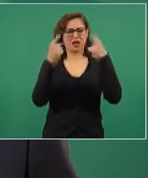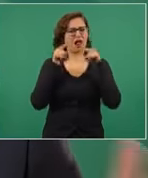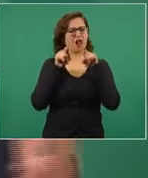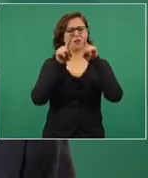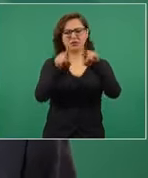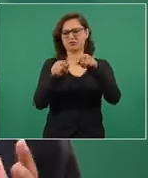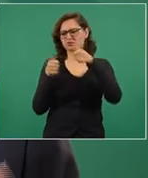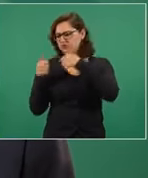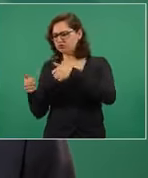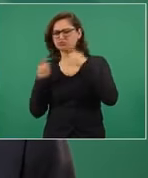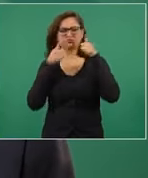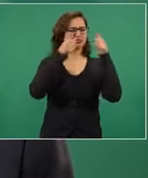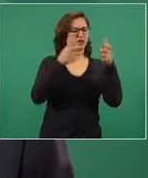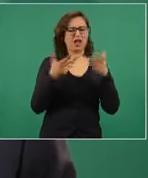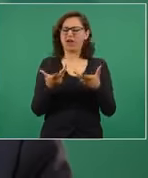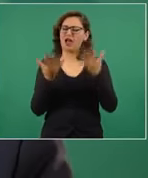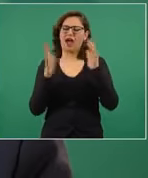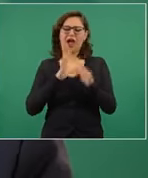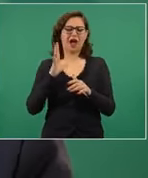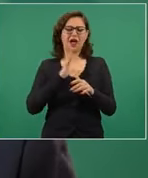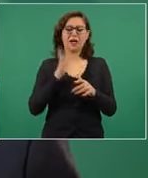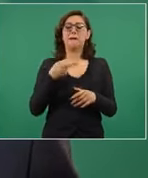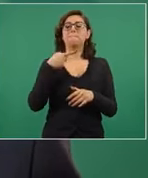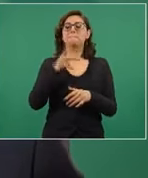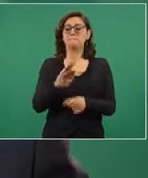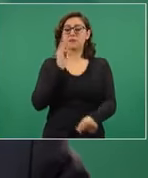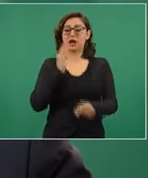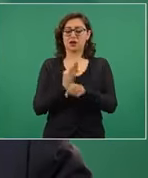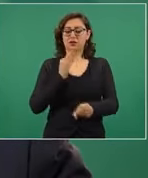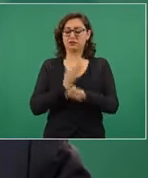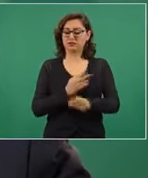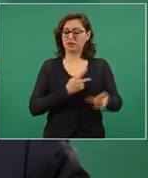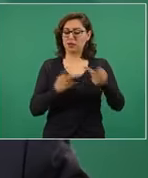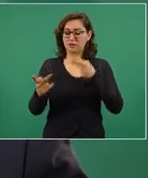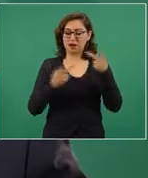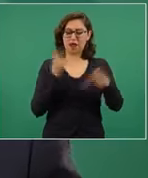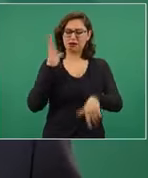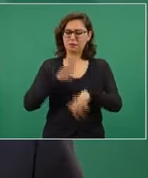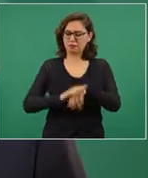el plan va a